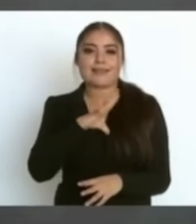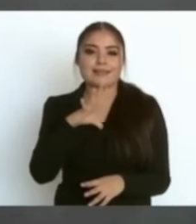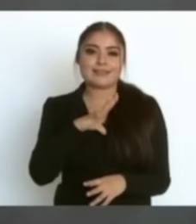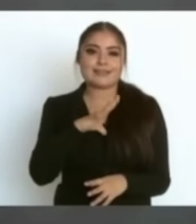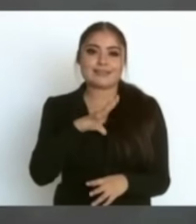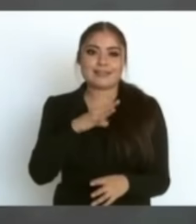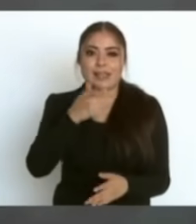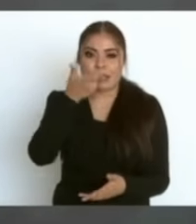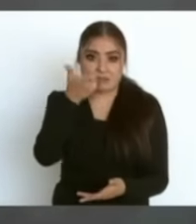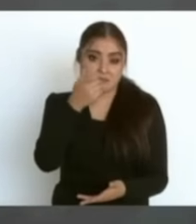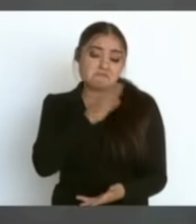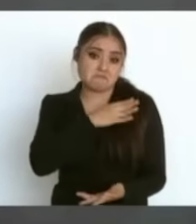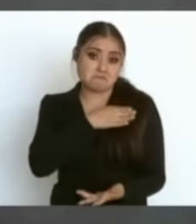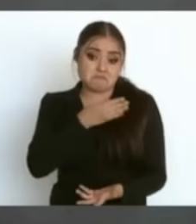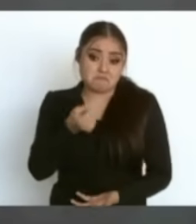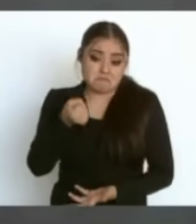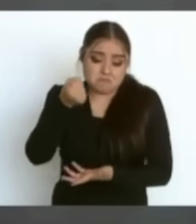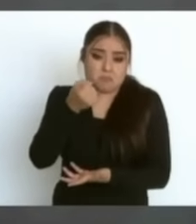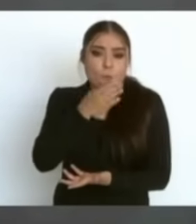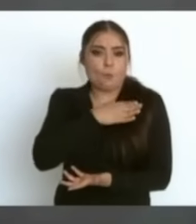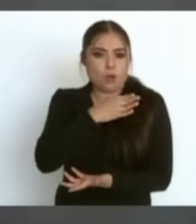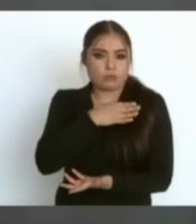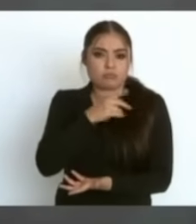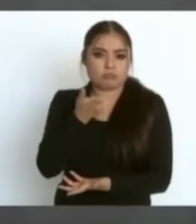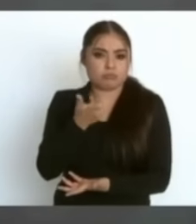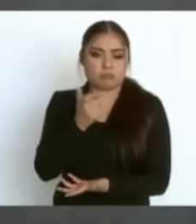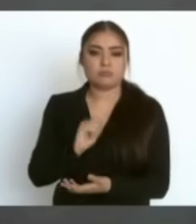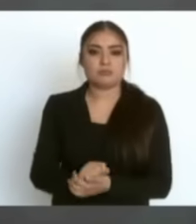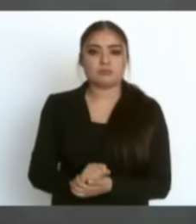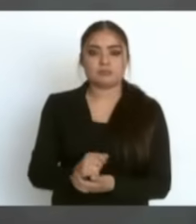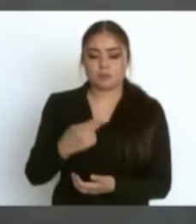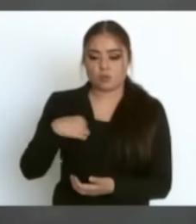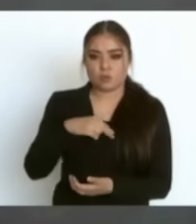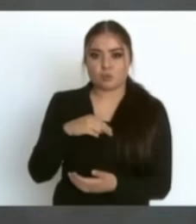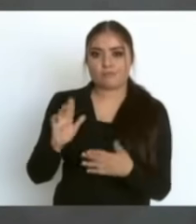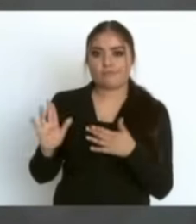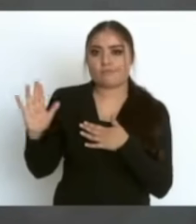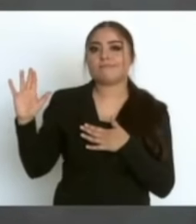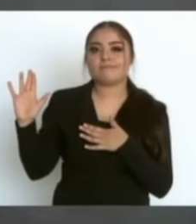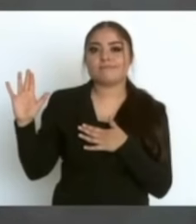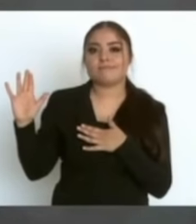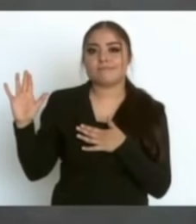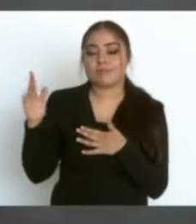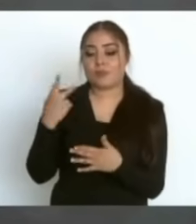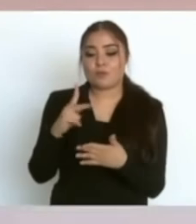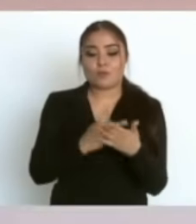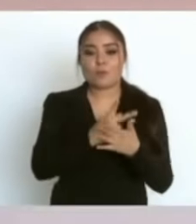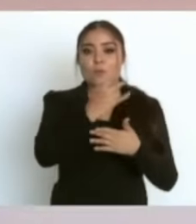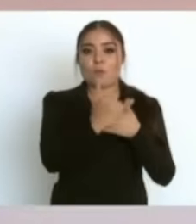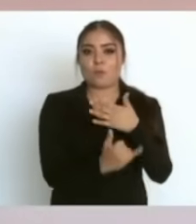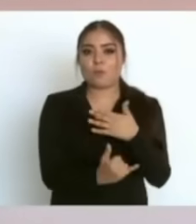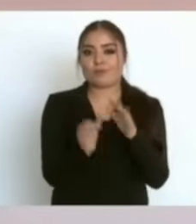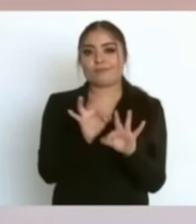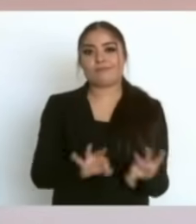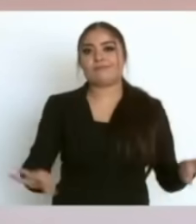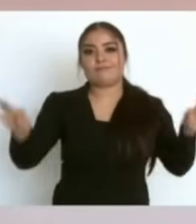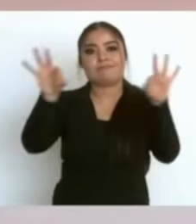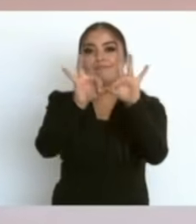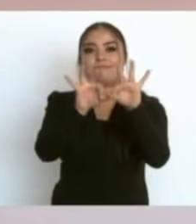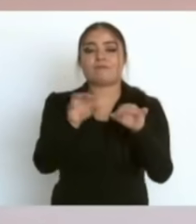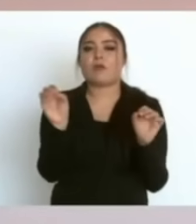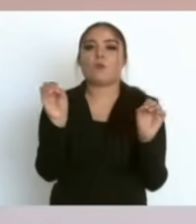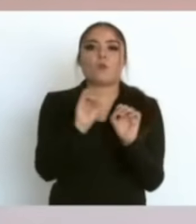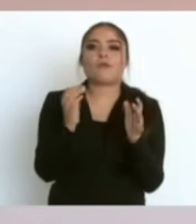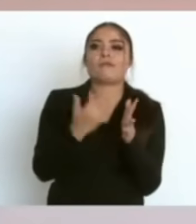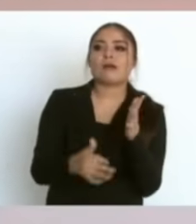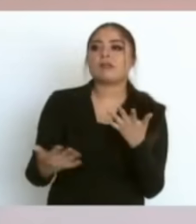cantidad suficiente de recursos y el compromiso de que este proyecto es prioritaria que no